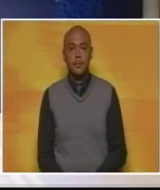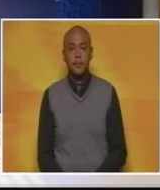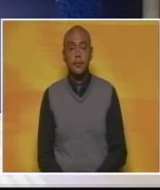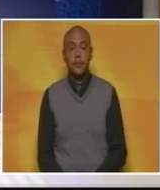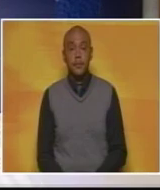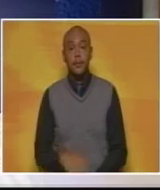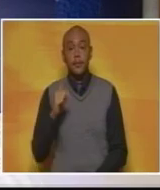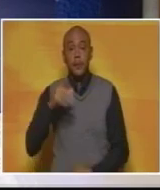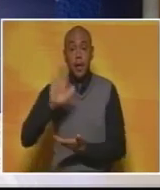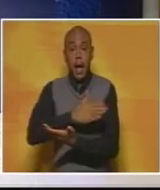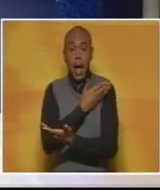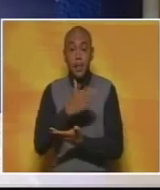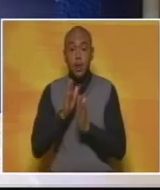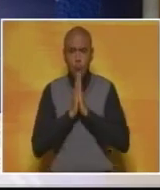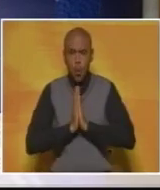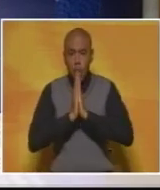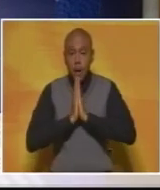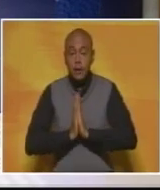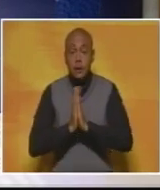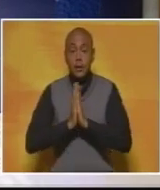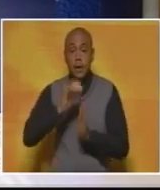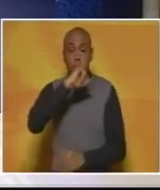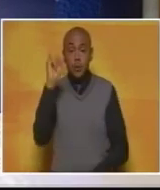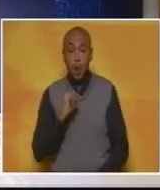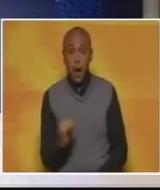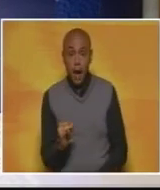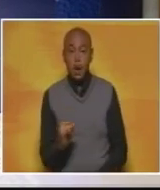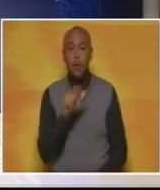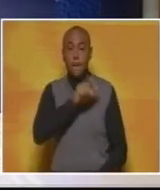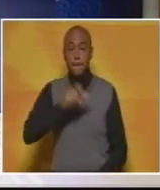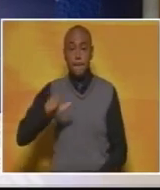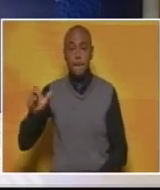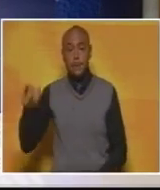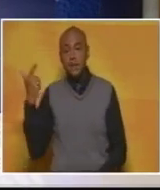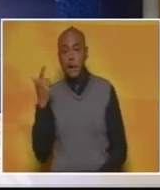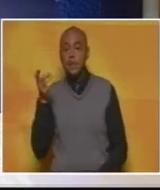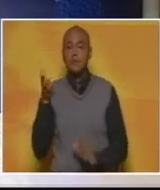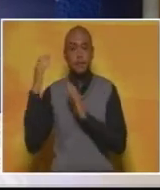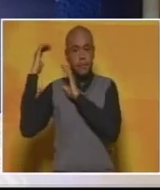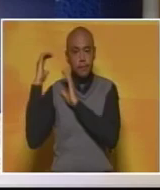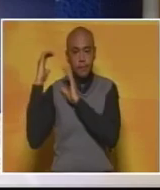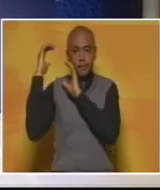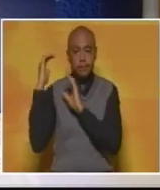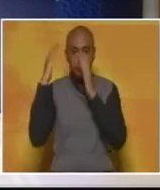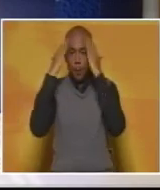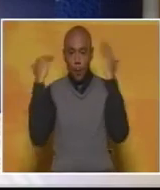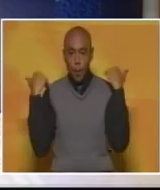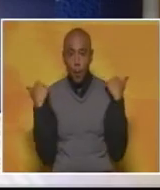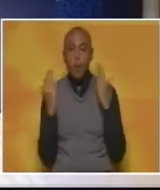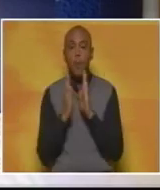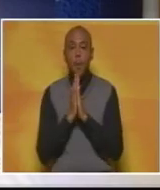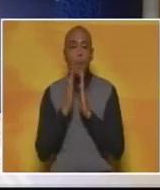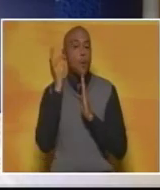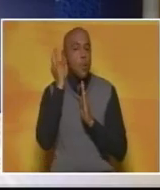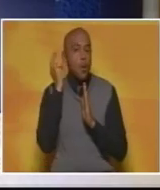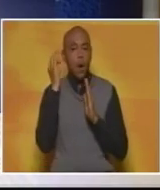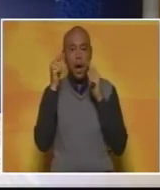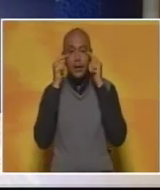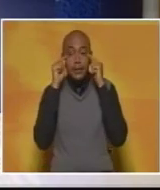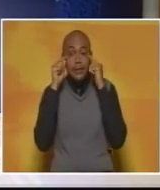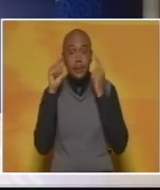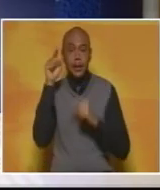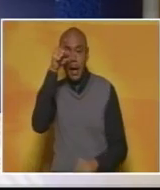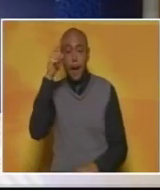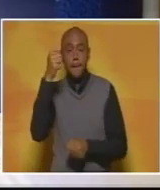Entre cantos y oraciones, miles de zulianos participaron en la tradicional bajada de la Chinita el pasado sábado en la ciudad de Maracaibo.